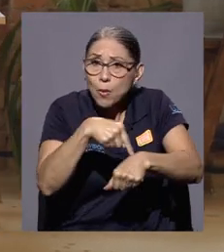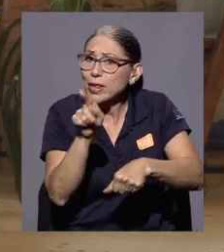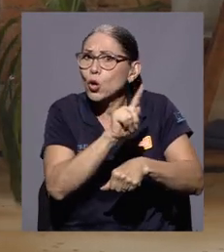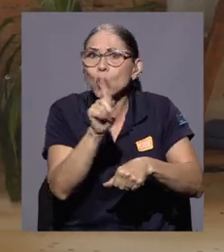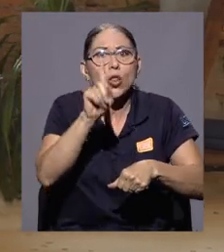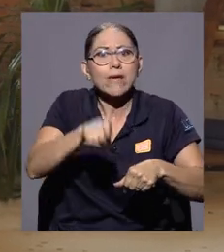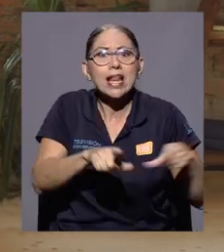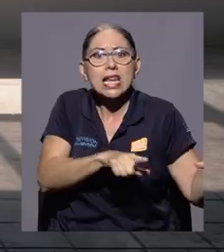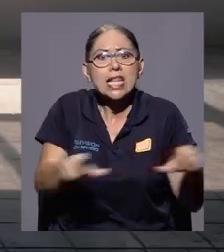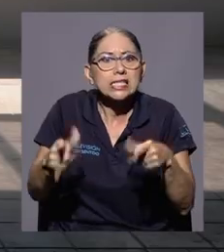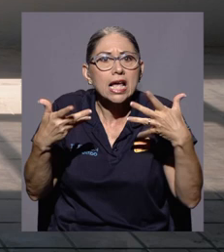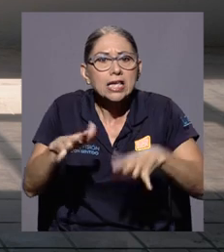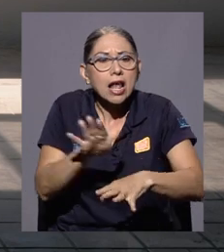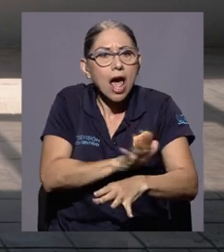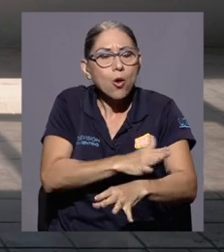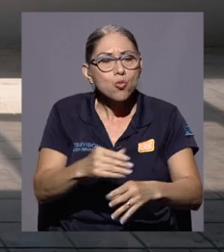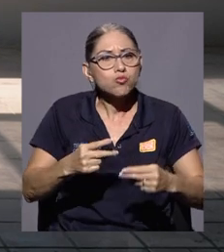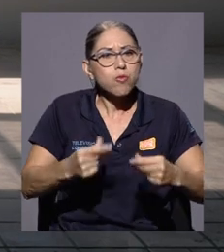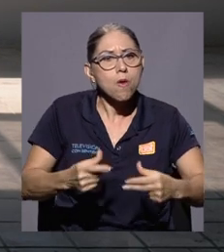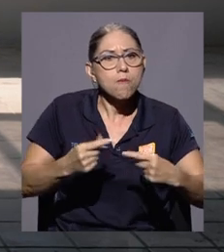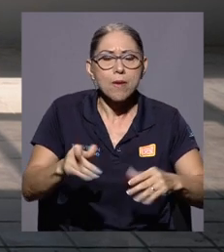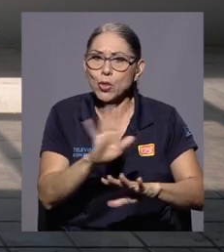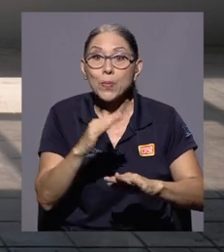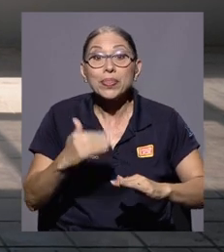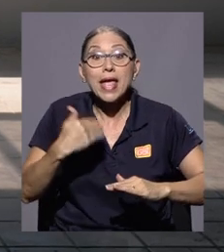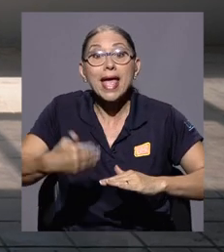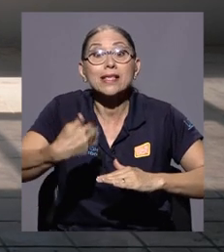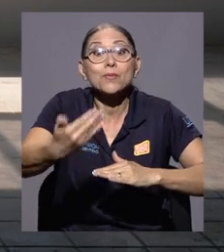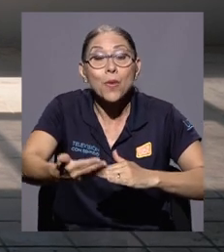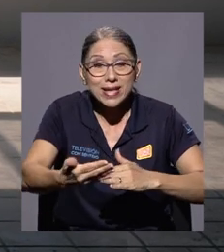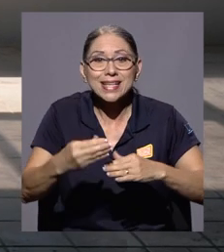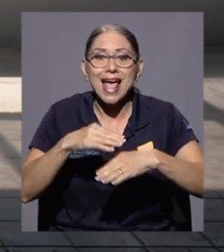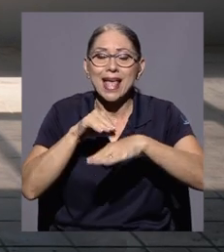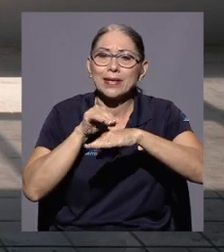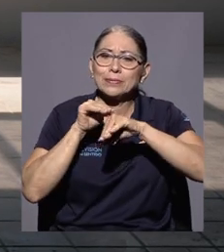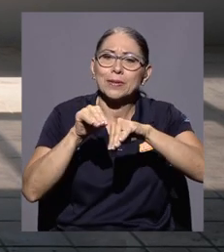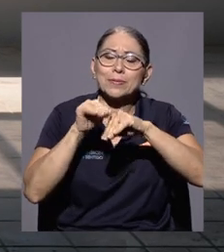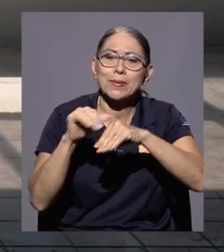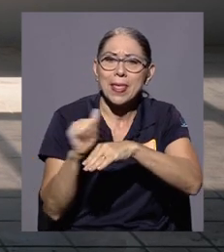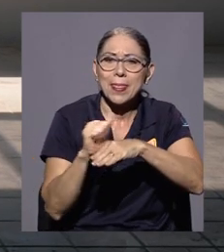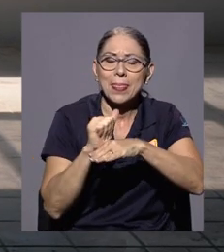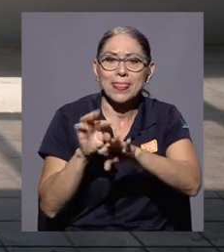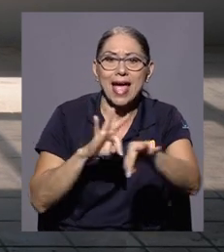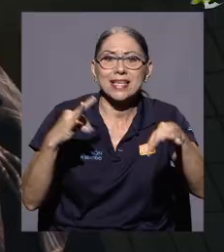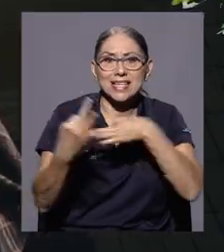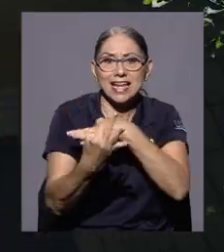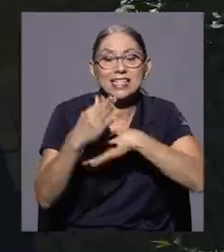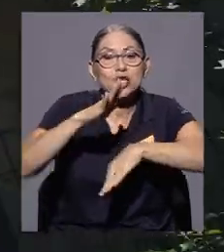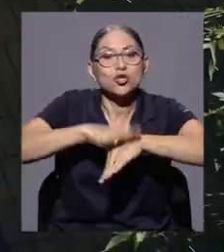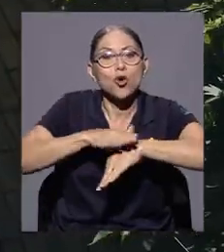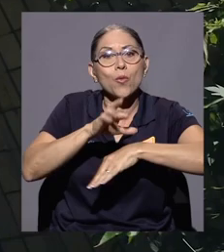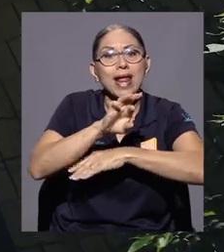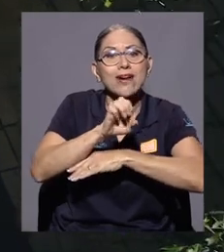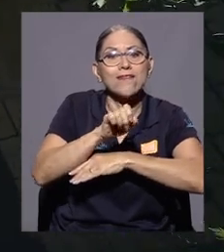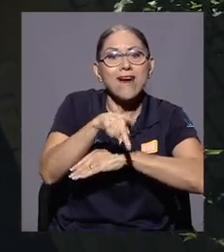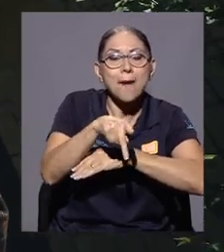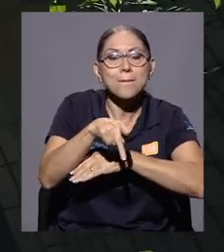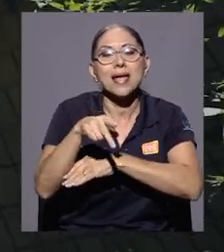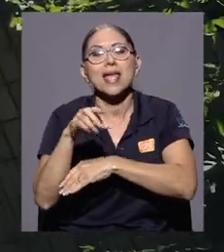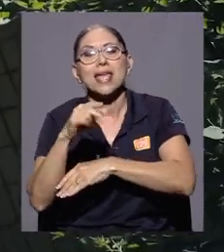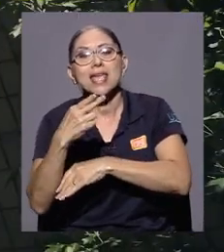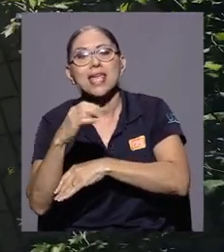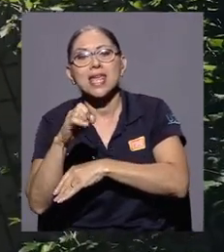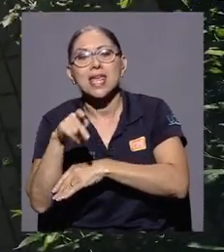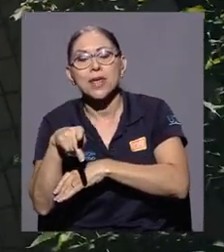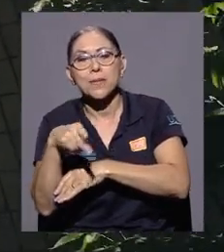se va a concursar, pues los organizadores facilitarán talleres de asesoría sobre el género rap y hip hop. Después de los talleres ya vamos a